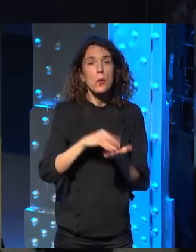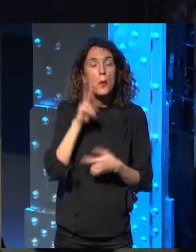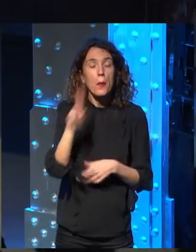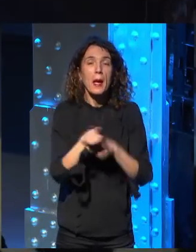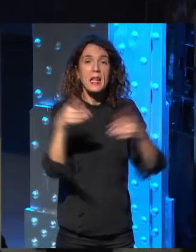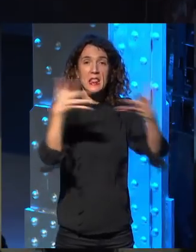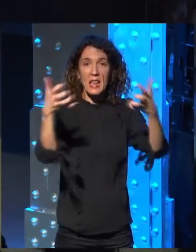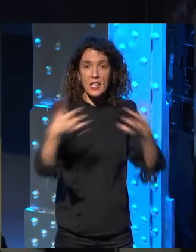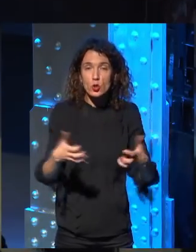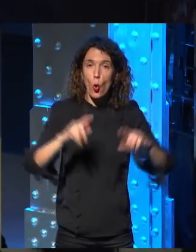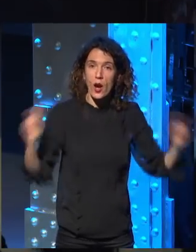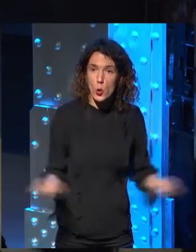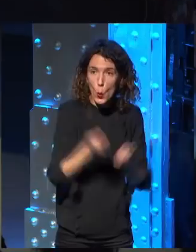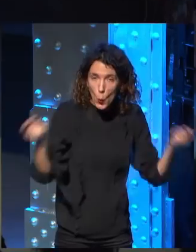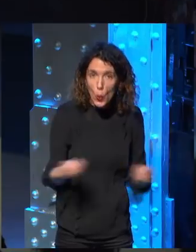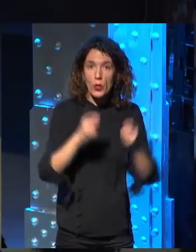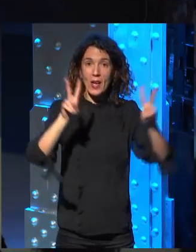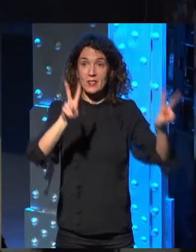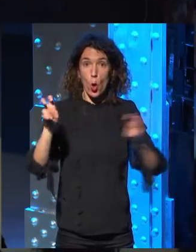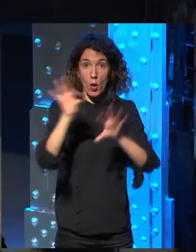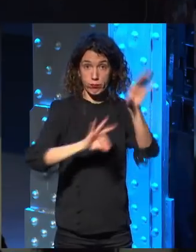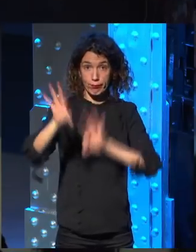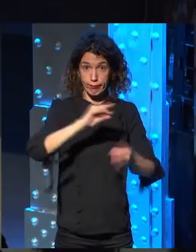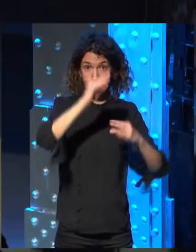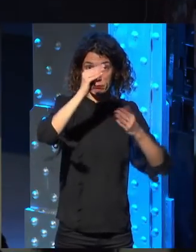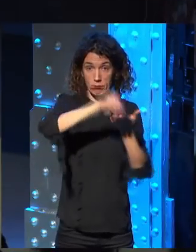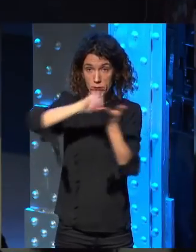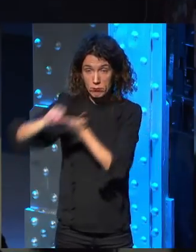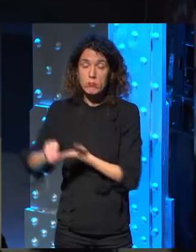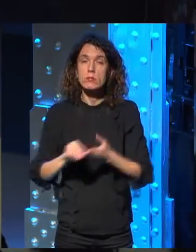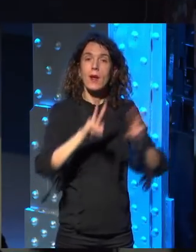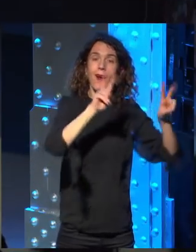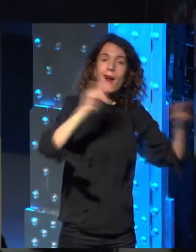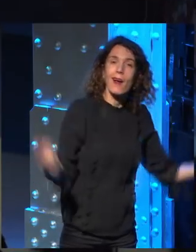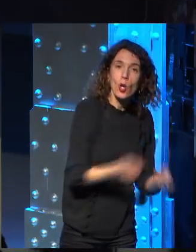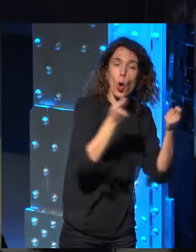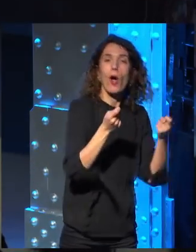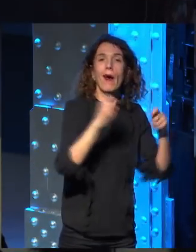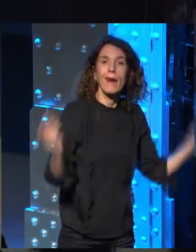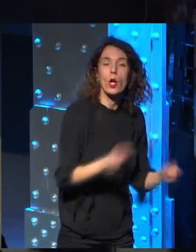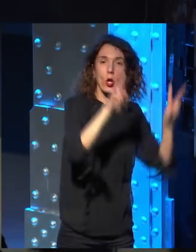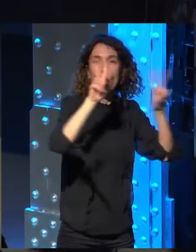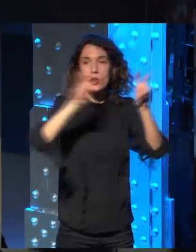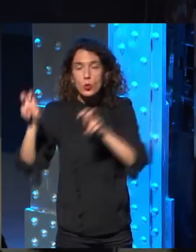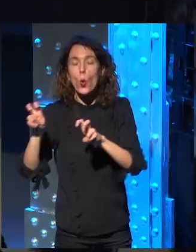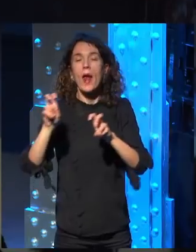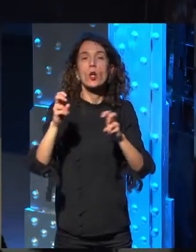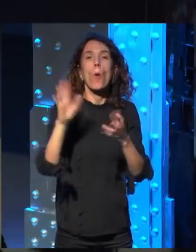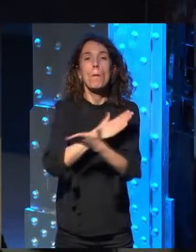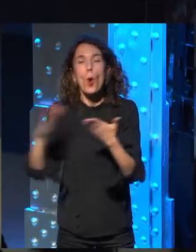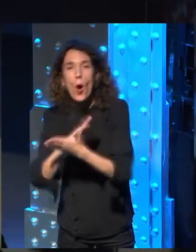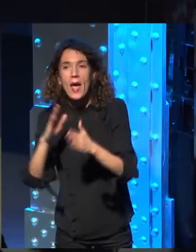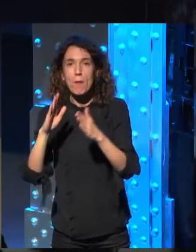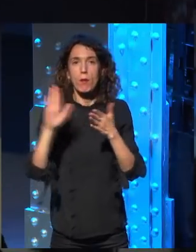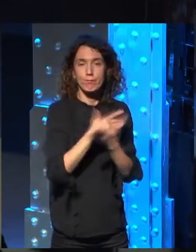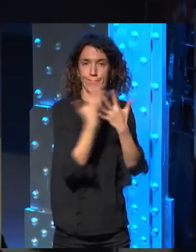los textos, los anuncios, los eslogans que yo he elegido, yo he mezclado los eslóganes con titulares y con versos de poemas. Y